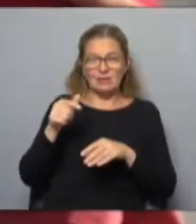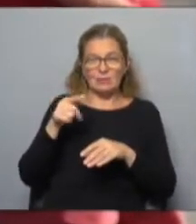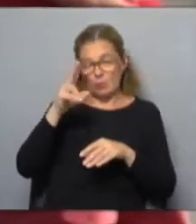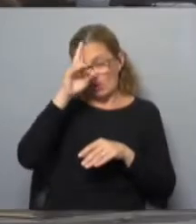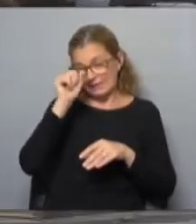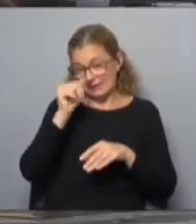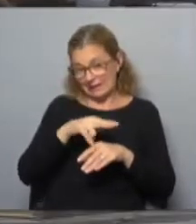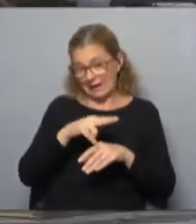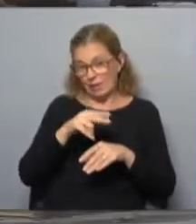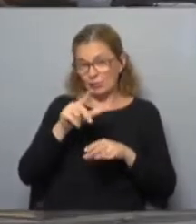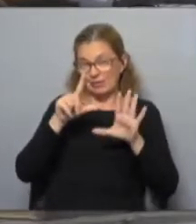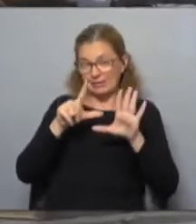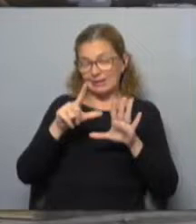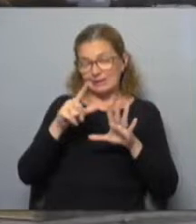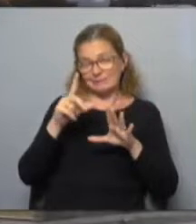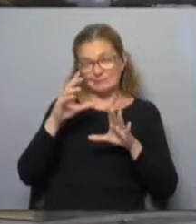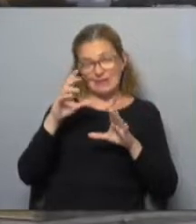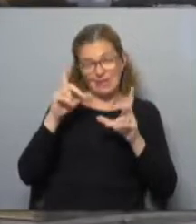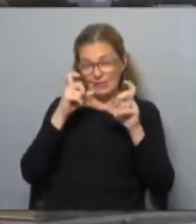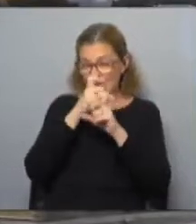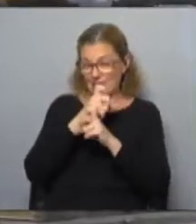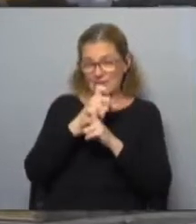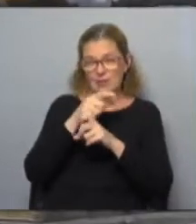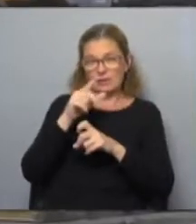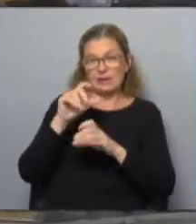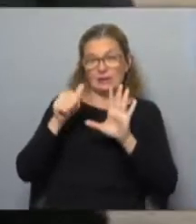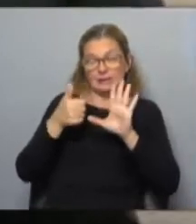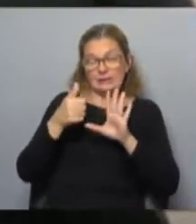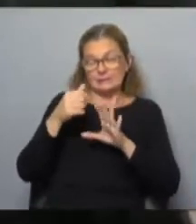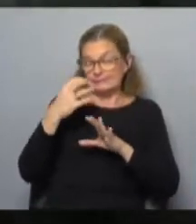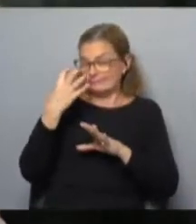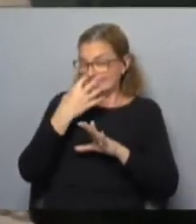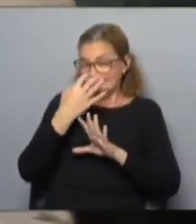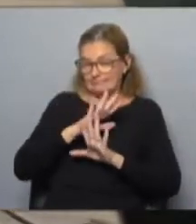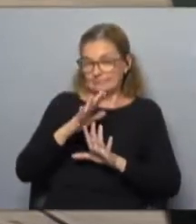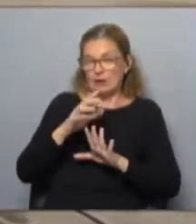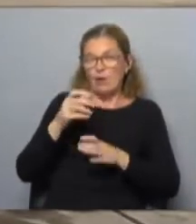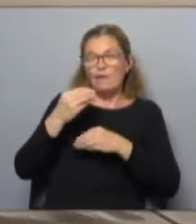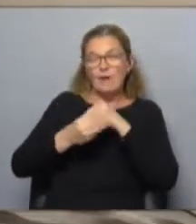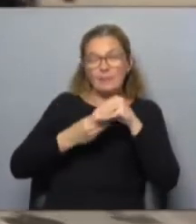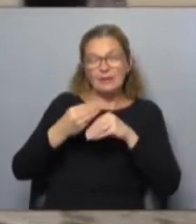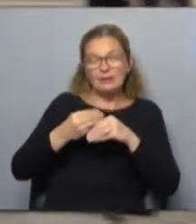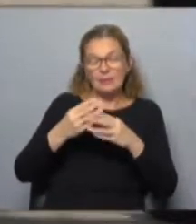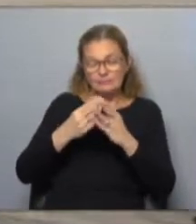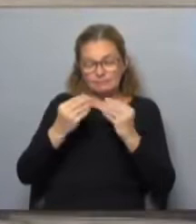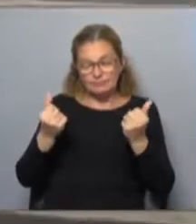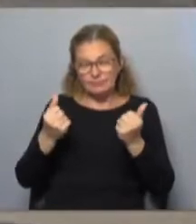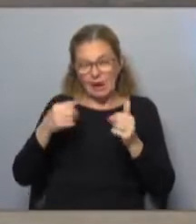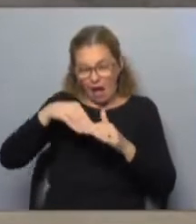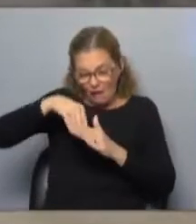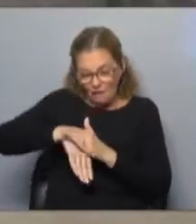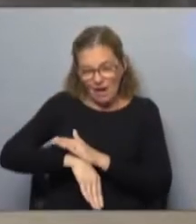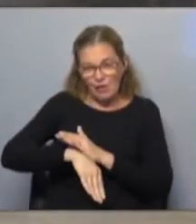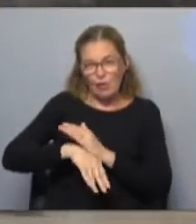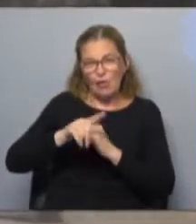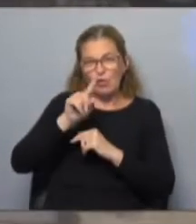internadas 7 en estado crítico y 6 graves. Según familiares de los desaparecidos se estima que aún estén aprisionados bajo los escombros